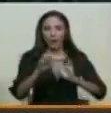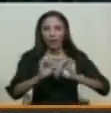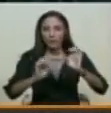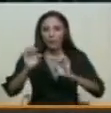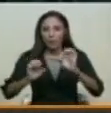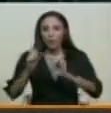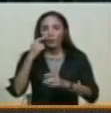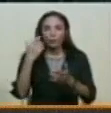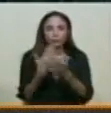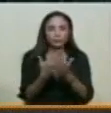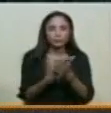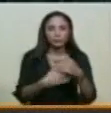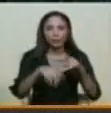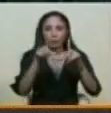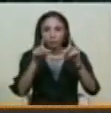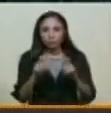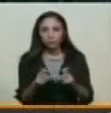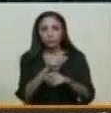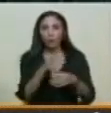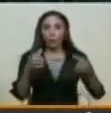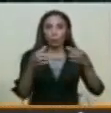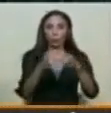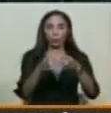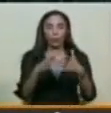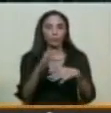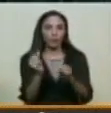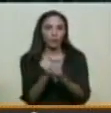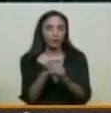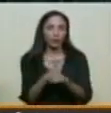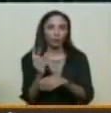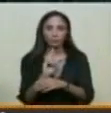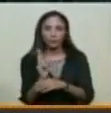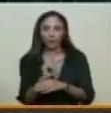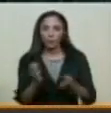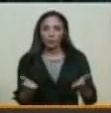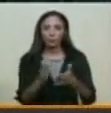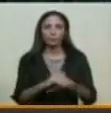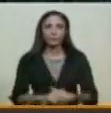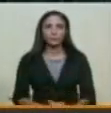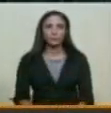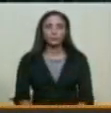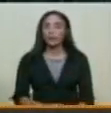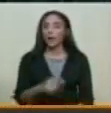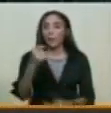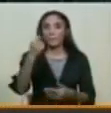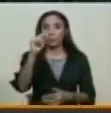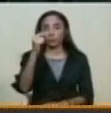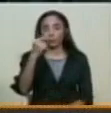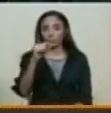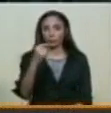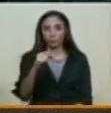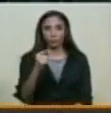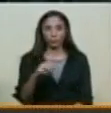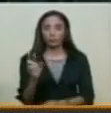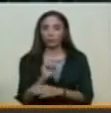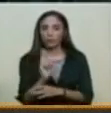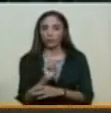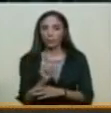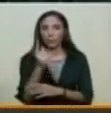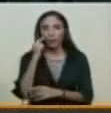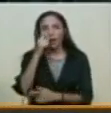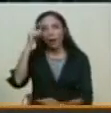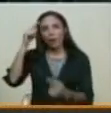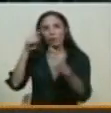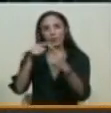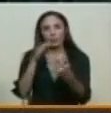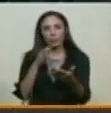la conformación de un mapa de acción prioritaria de gobierno, punto por punto. Un gobierno que tiene que perfilarse